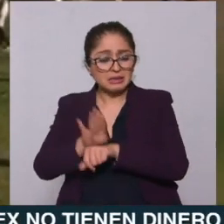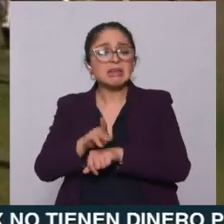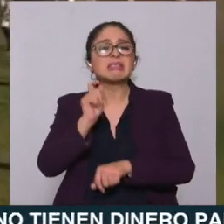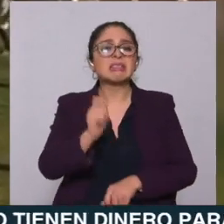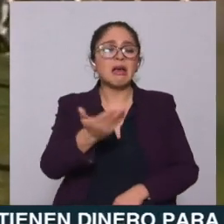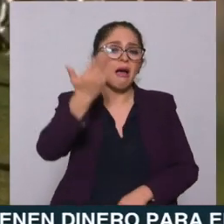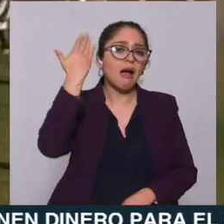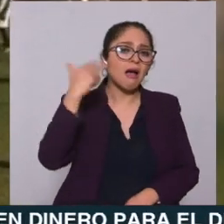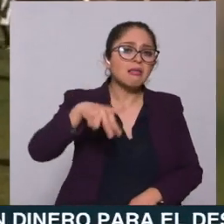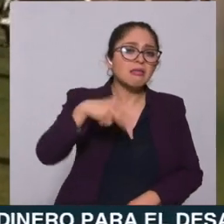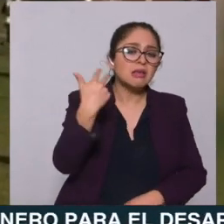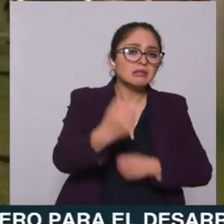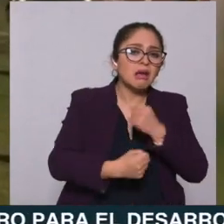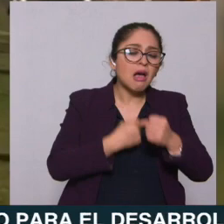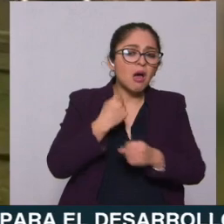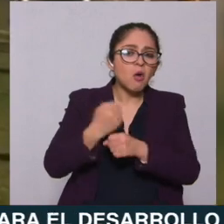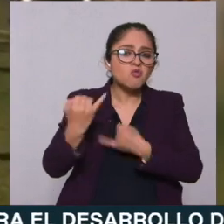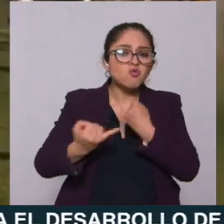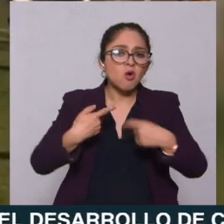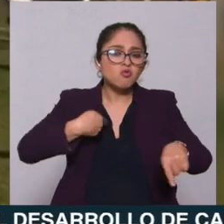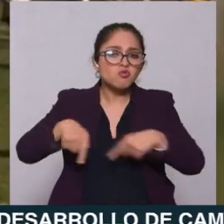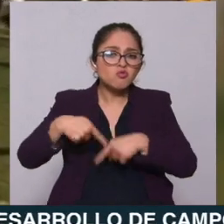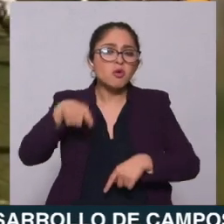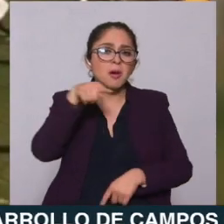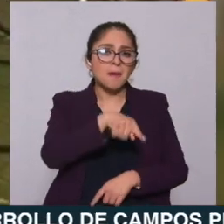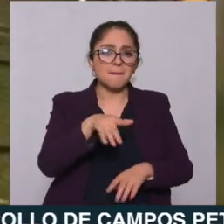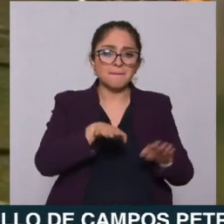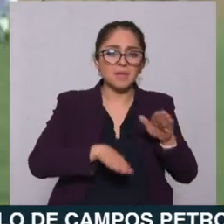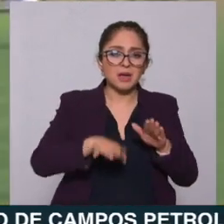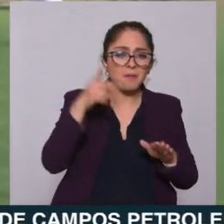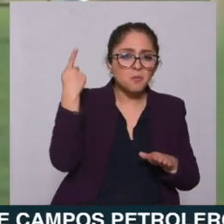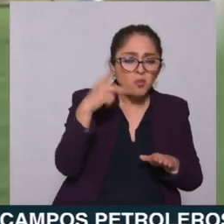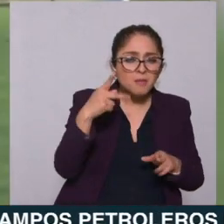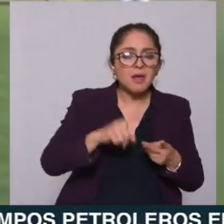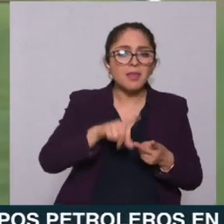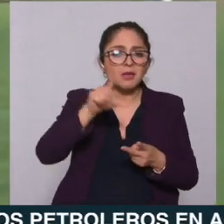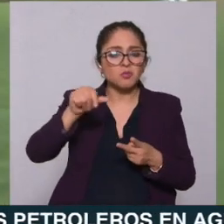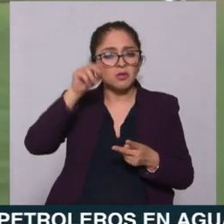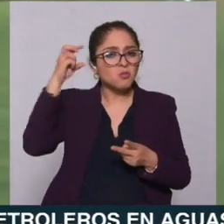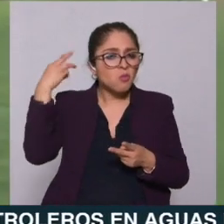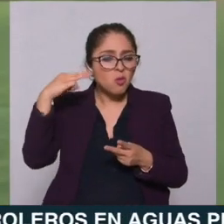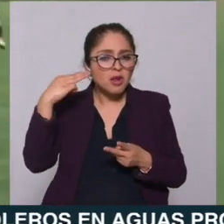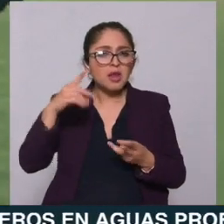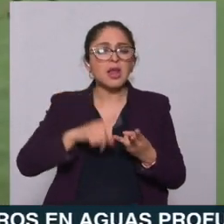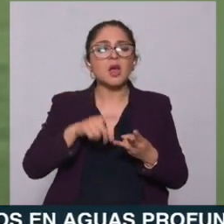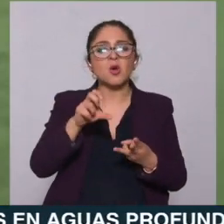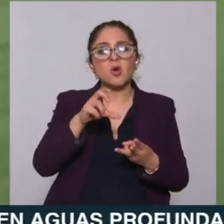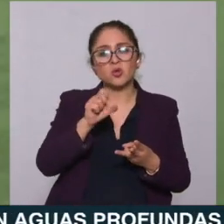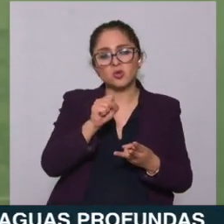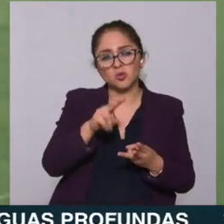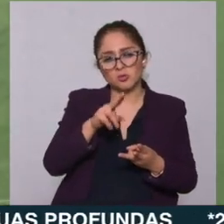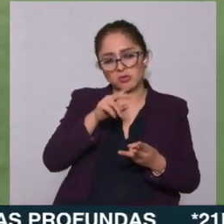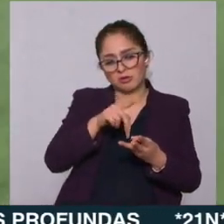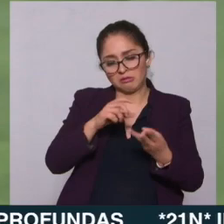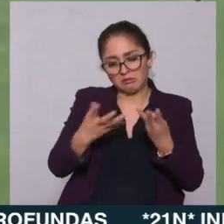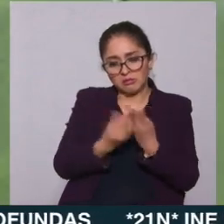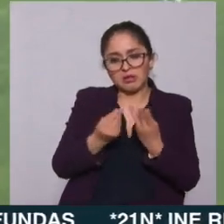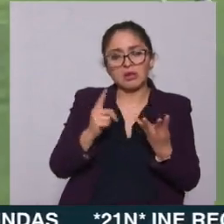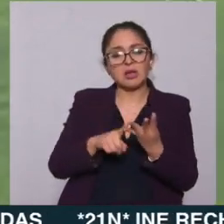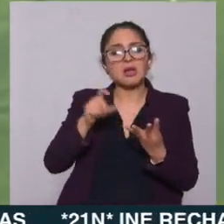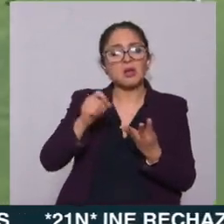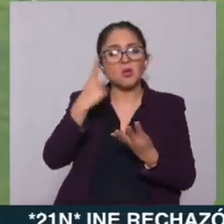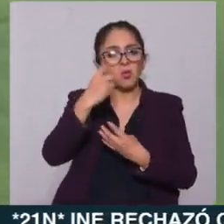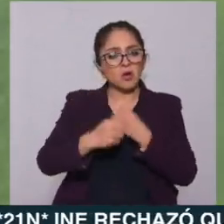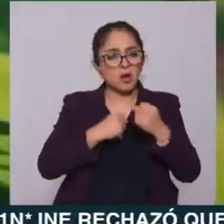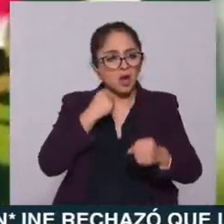13 años juega para las Fuerzas Básicas de Puebla, pasó a Morelia, club de tercera división con el Atlético Leonés, ahí jugó un